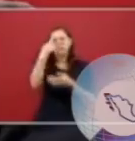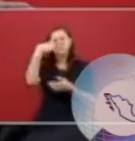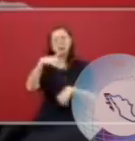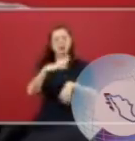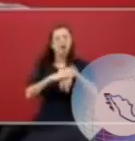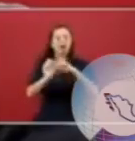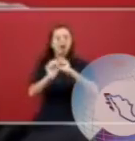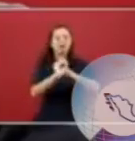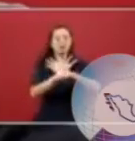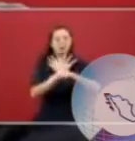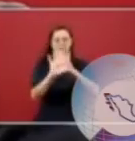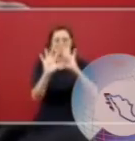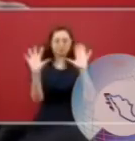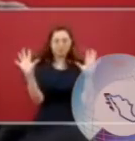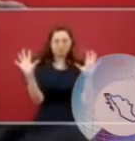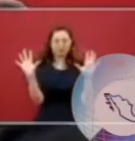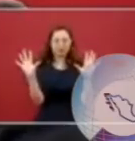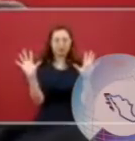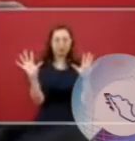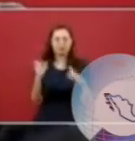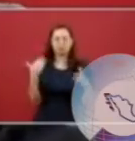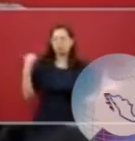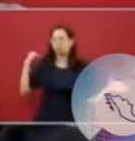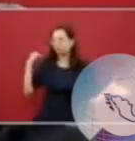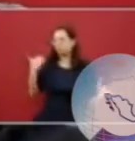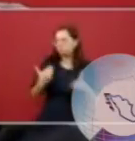esclarecer lo que sucedió.